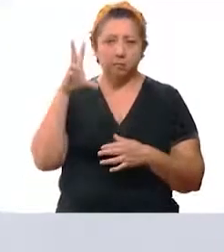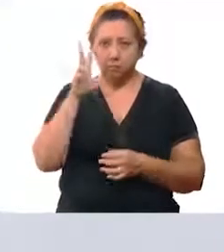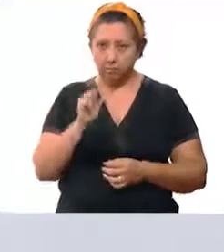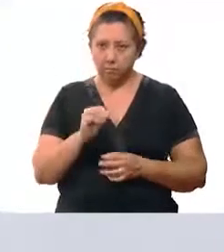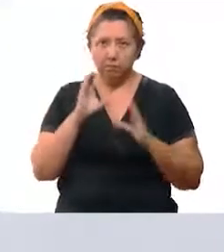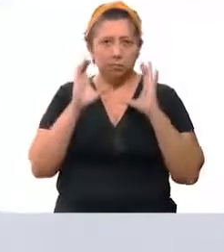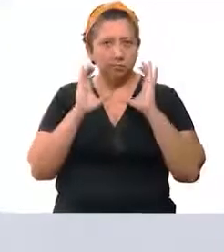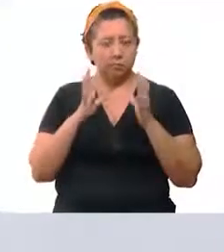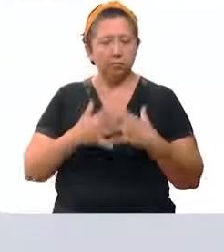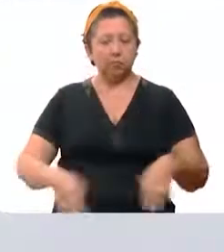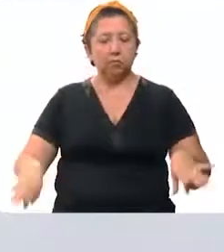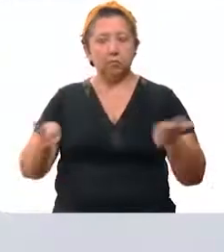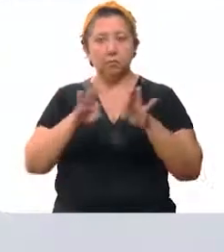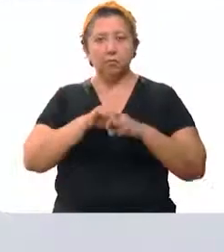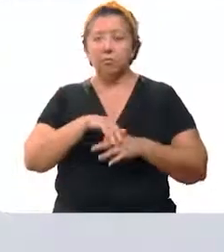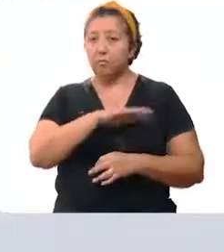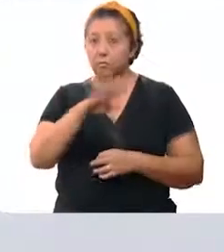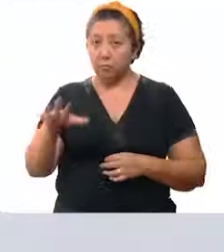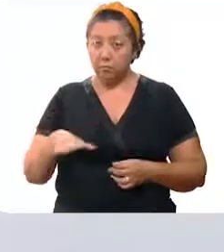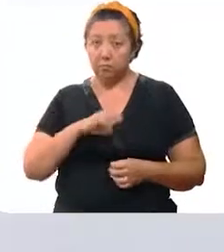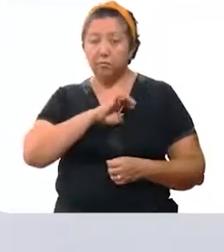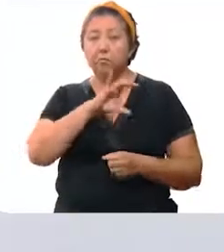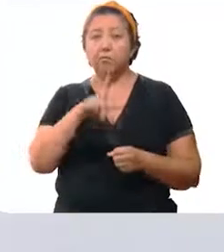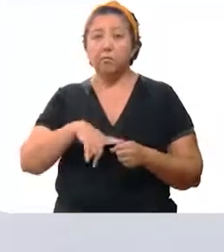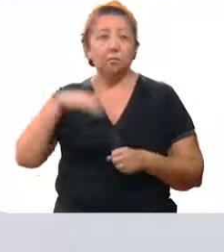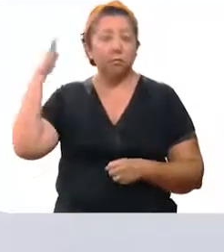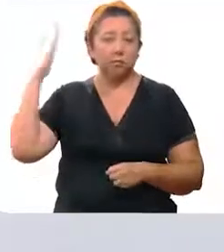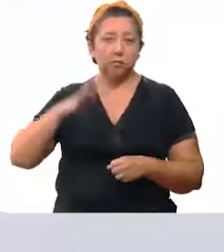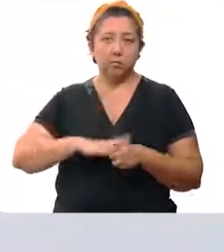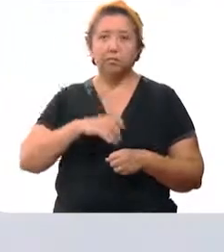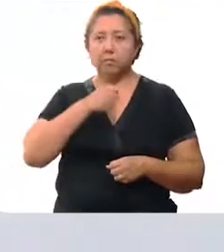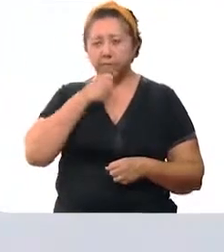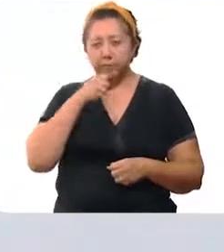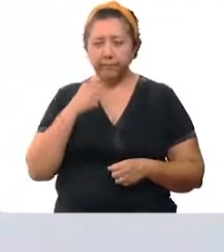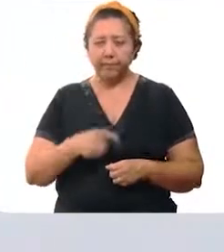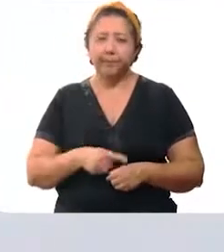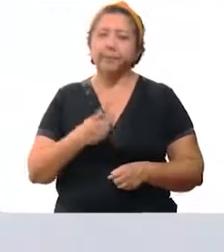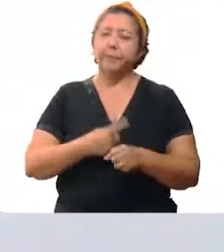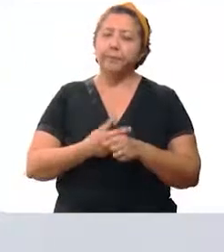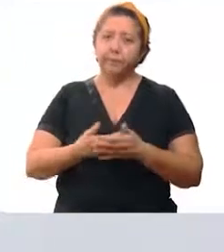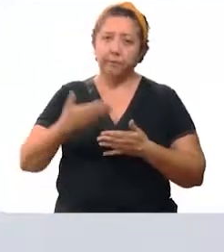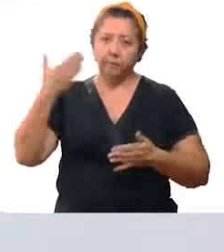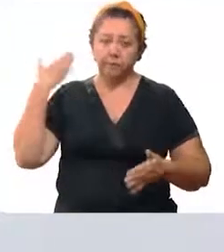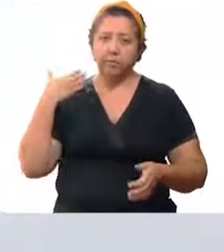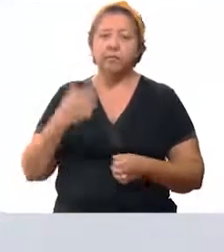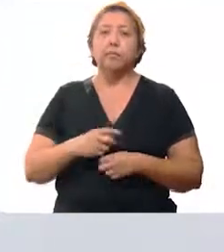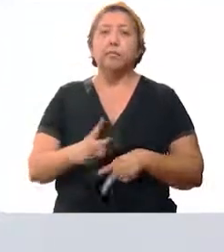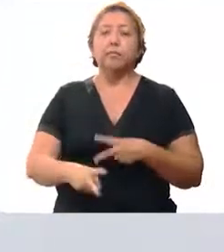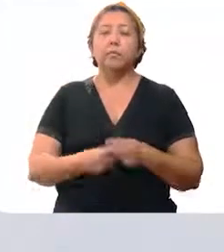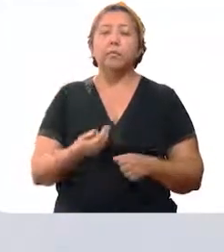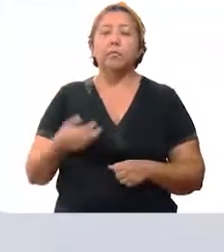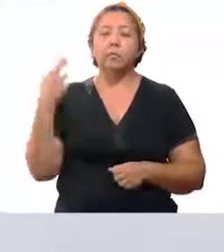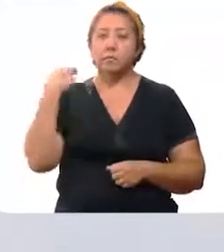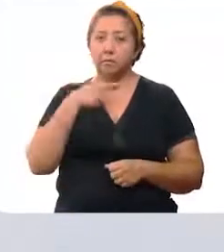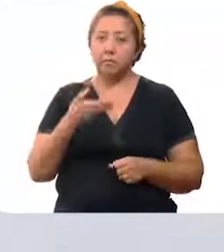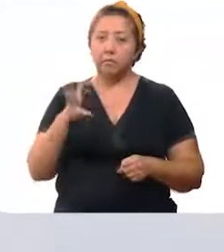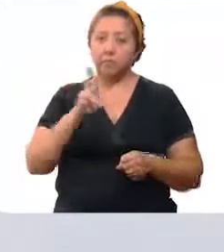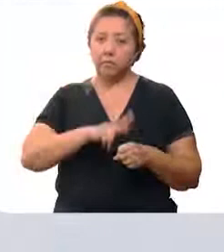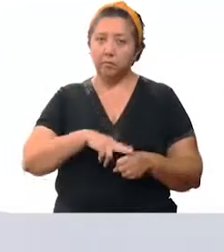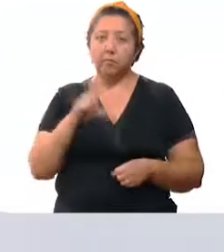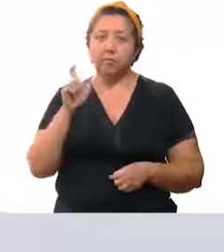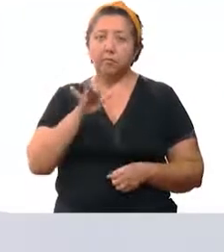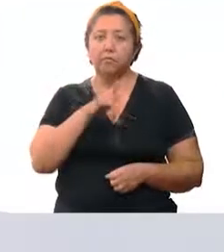guardia. Es muy importante que todos, en especial los adultos mayores o personas con enfermedades previas, acudan de inmediato al